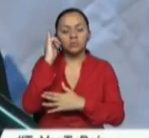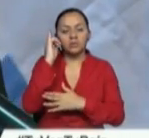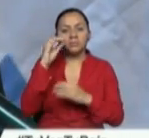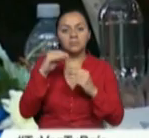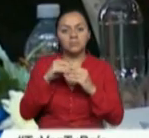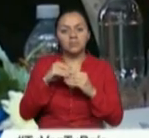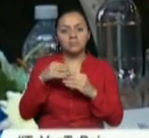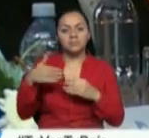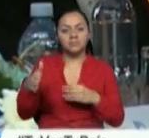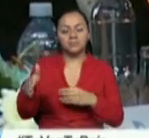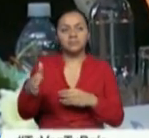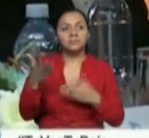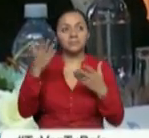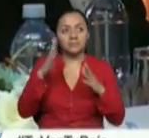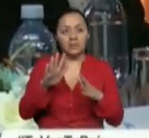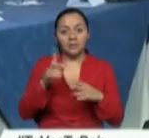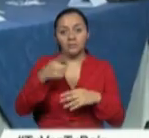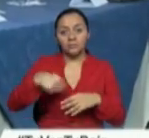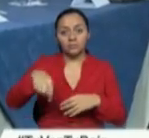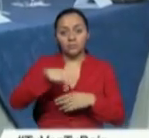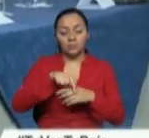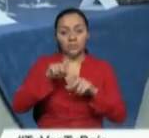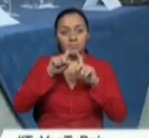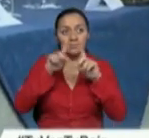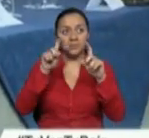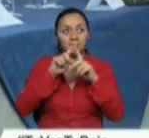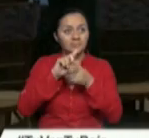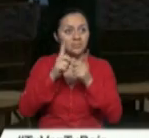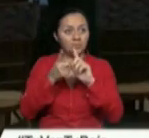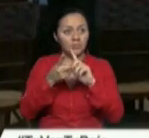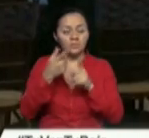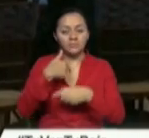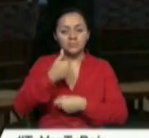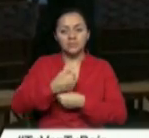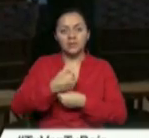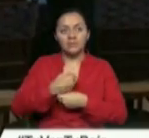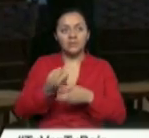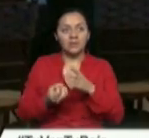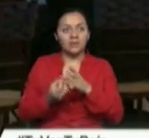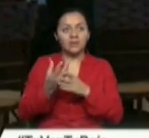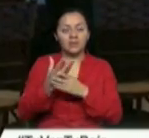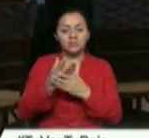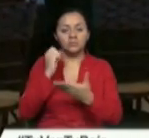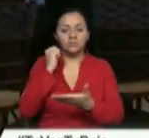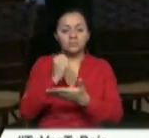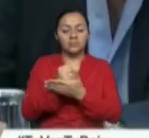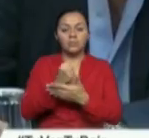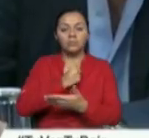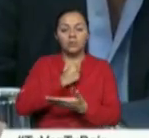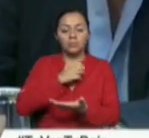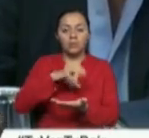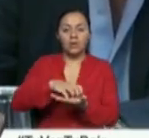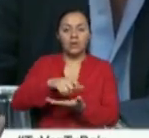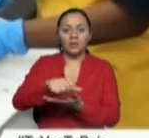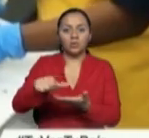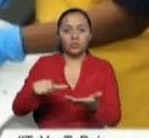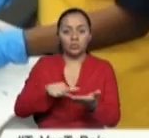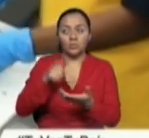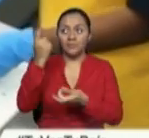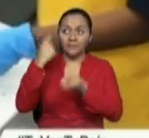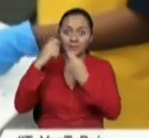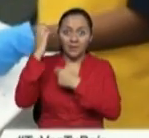y pesquero durante el encuentro también se dio a conocer que se está trabajando en la creación de la marca sectorial atún del Ecuador que